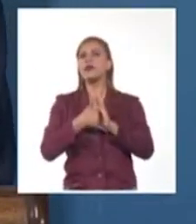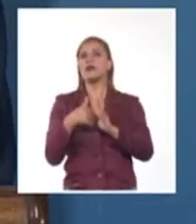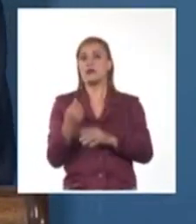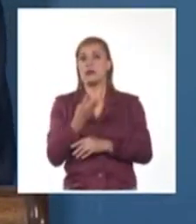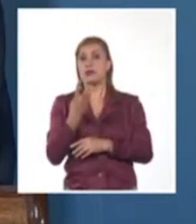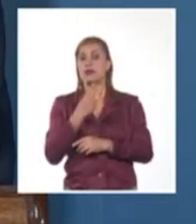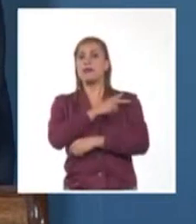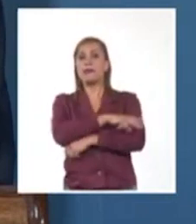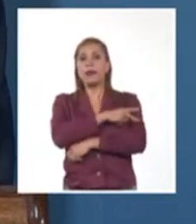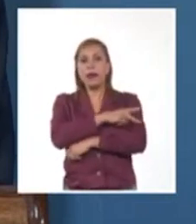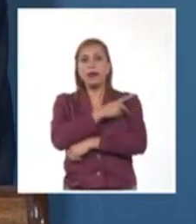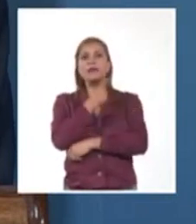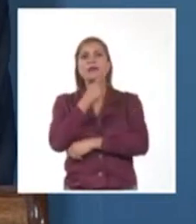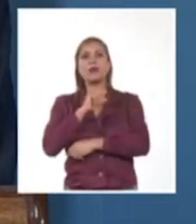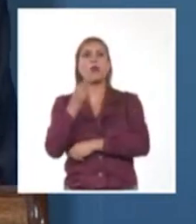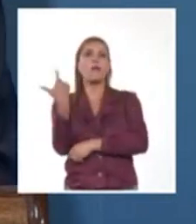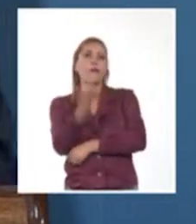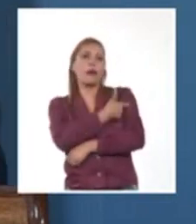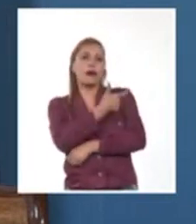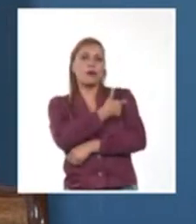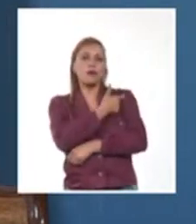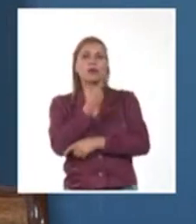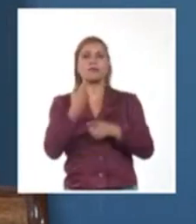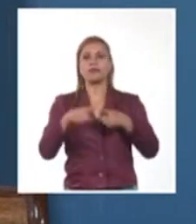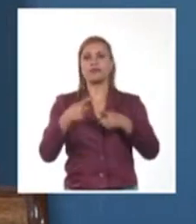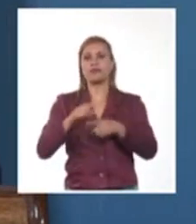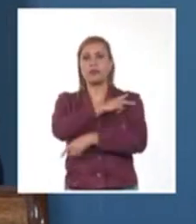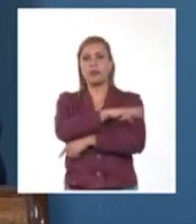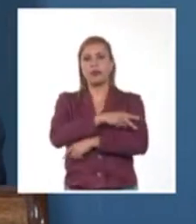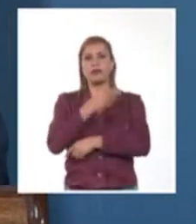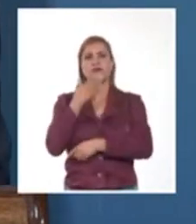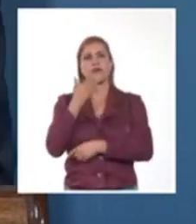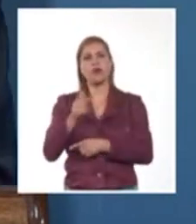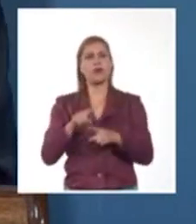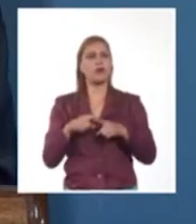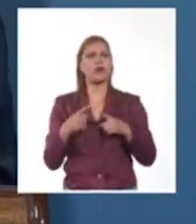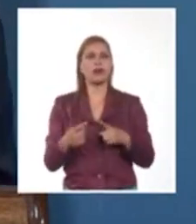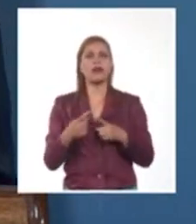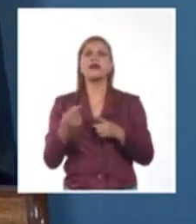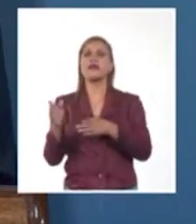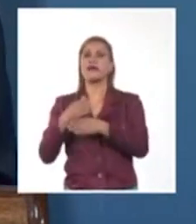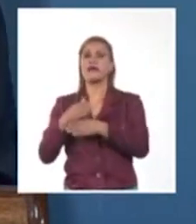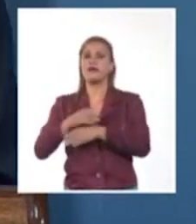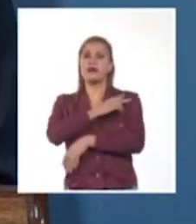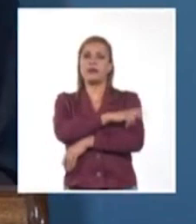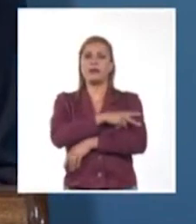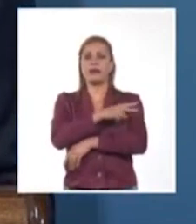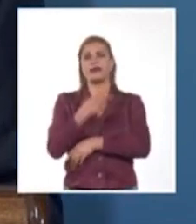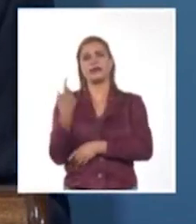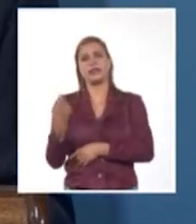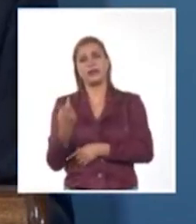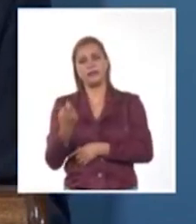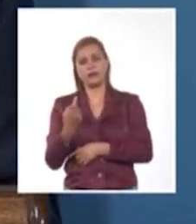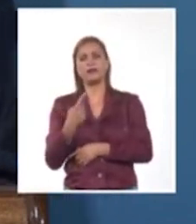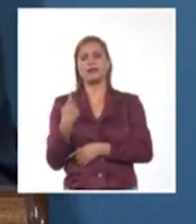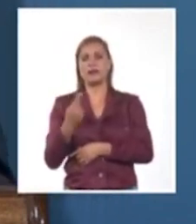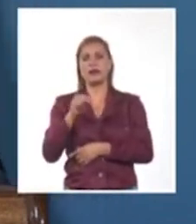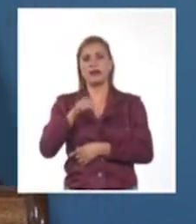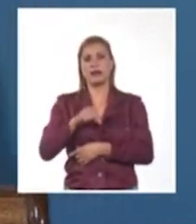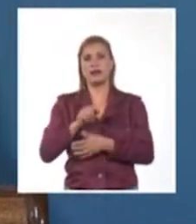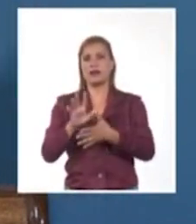personal de salud de ambos países en beneficio de naciones necesitadas de nuestra